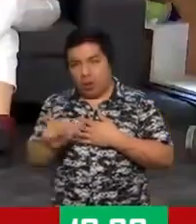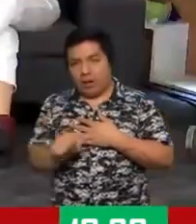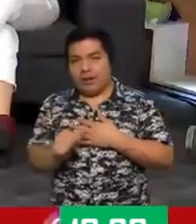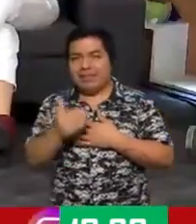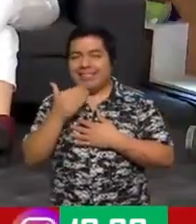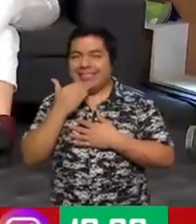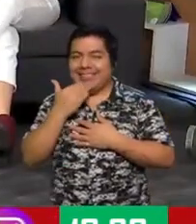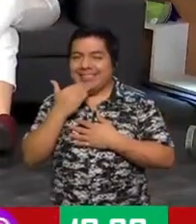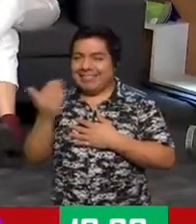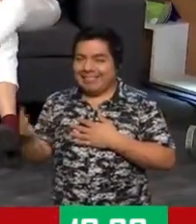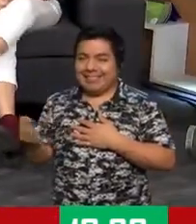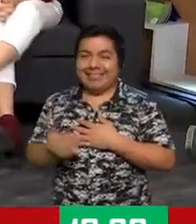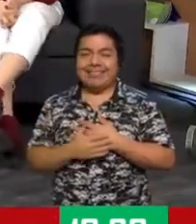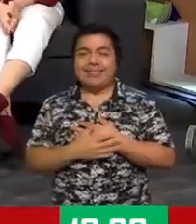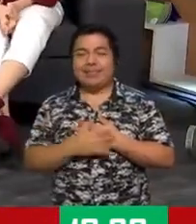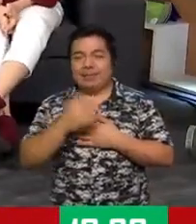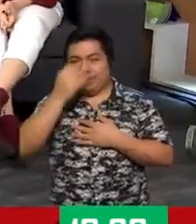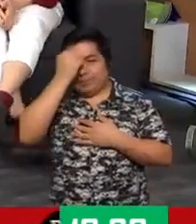Yasmín? Bienvenida.